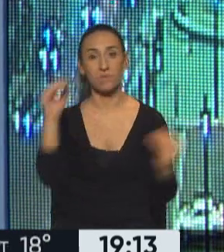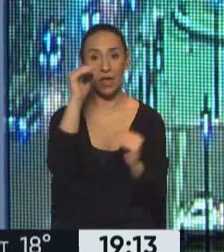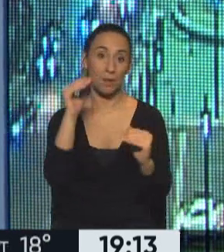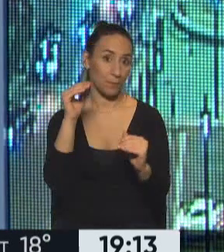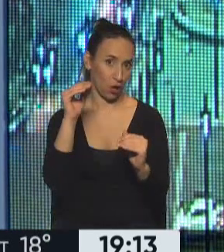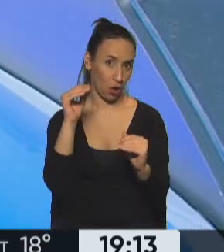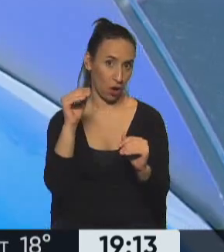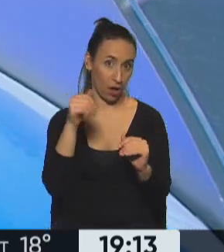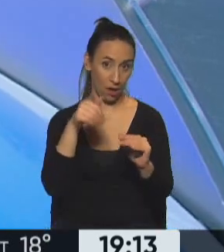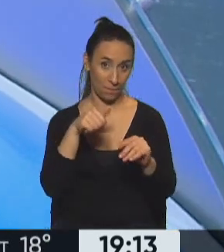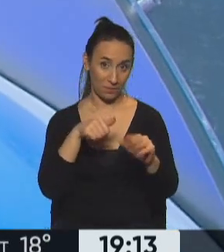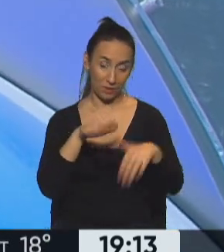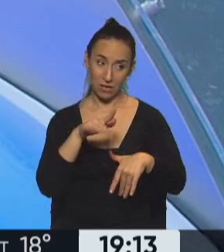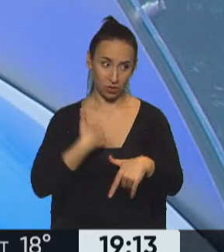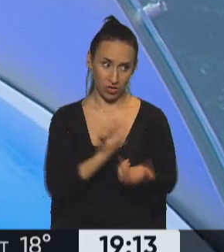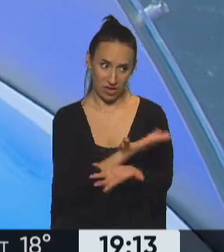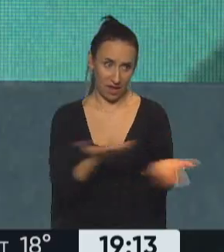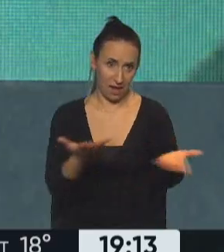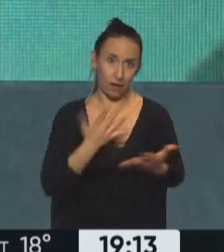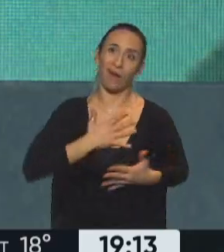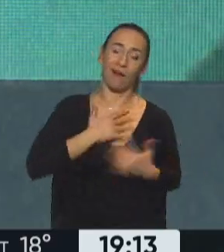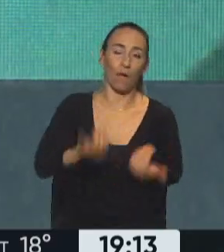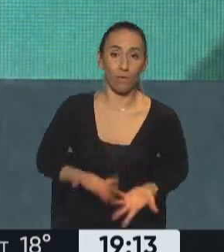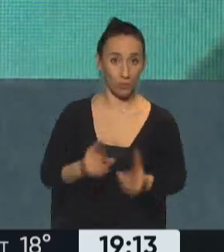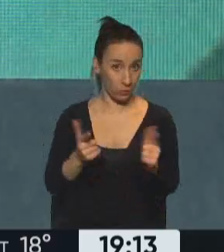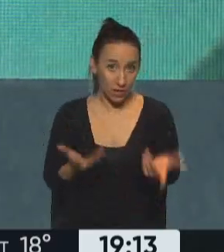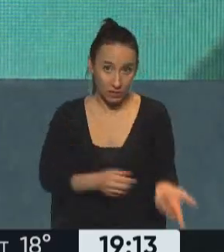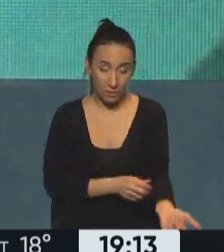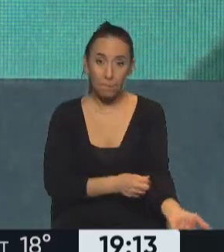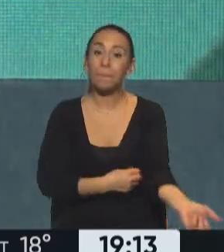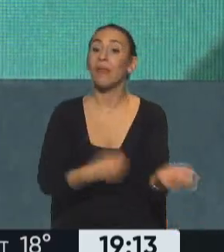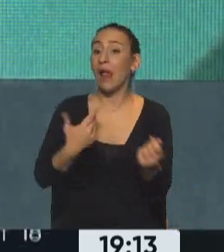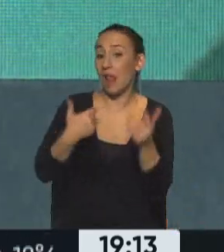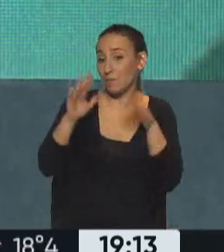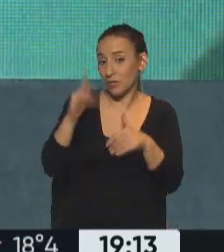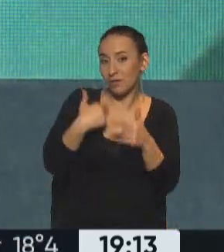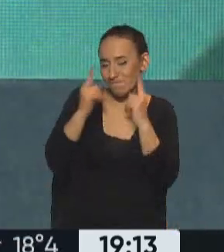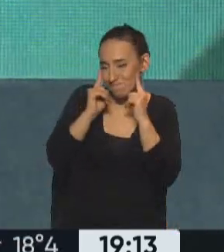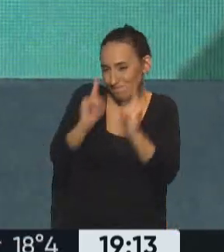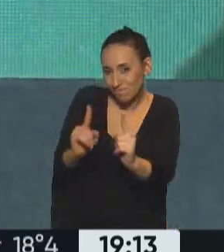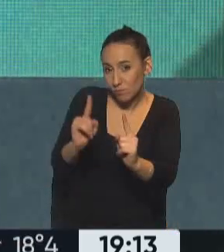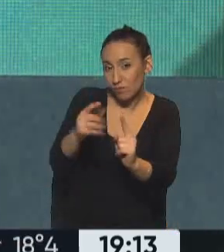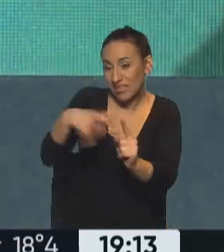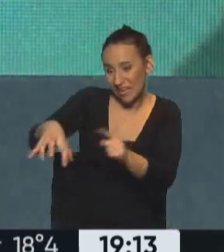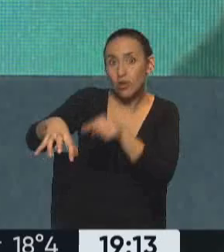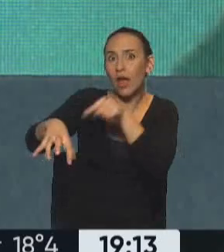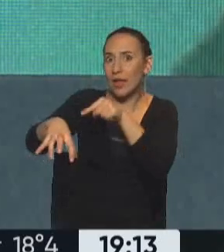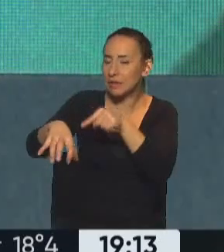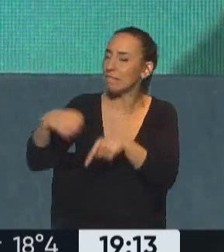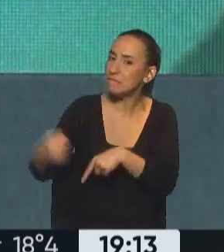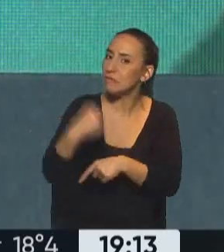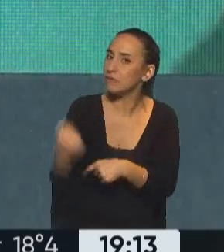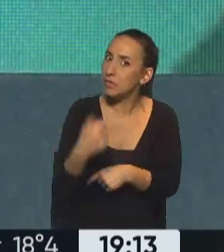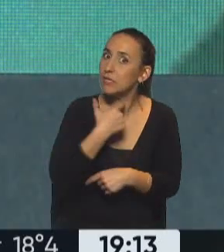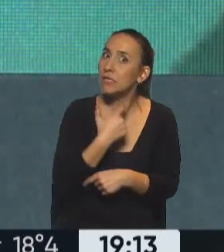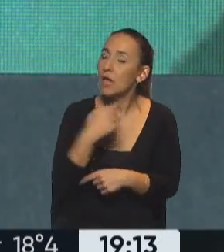quería preguntar por esa mayoría, porque en realidad en estos últimos días nos enfocamos en ese sector que es el que pretende que exista una devaluación y que especula porque